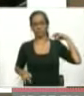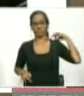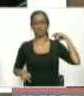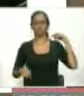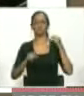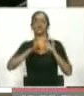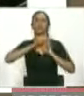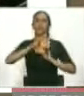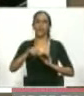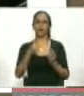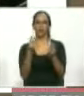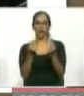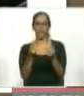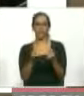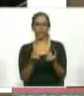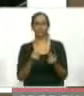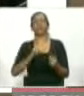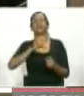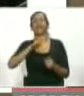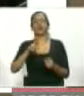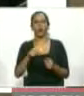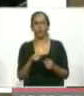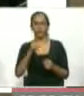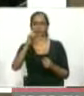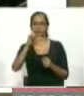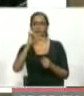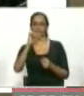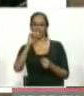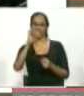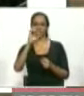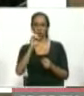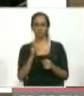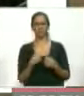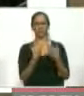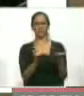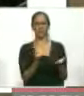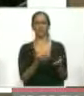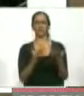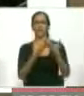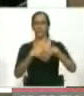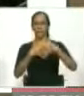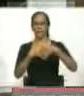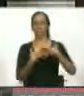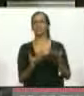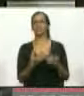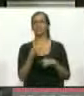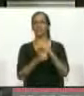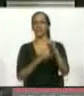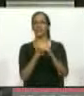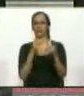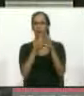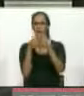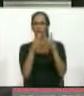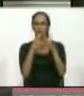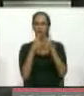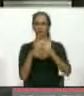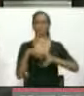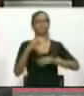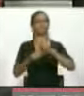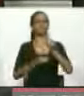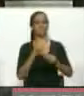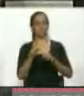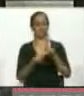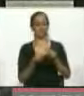están robando la plata se están robando el litio se están entregando las multinacionales estadounidenses están bueno hicieron una masacre